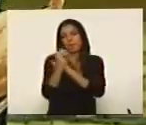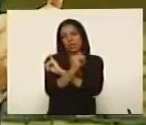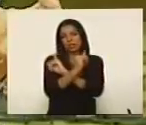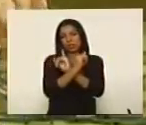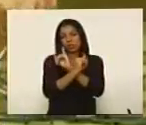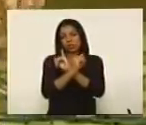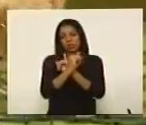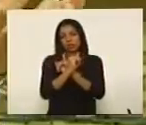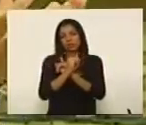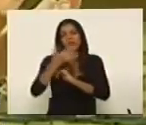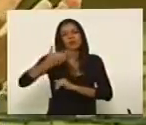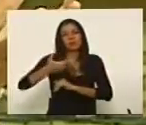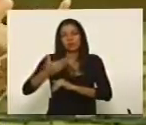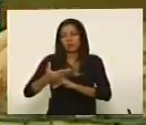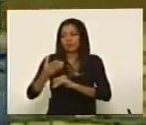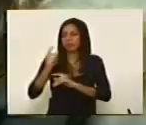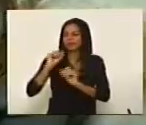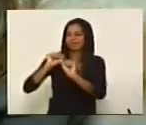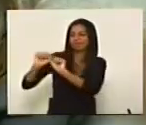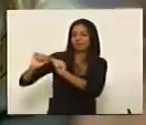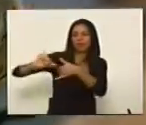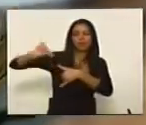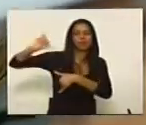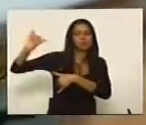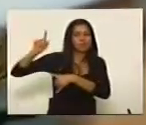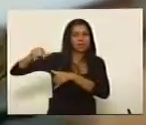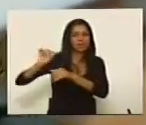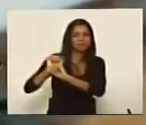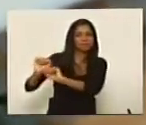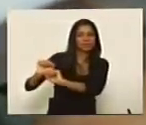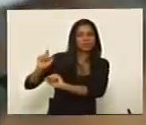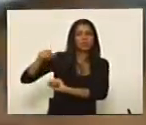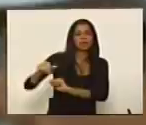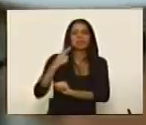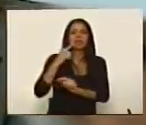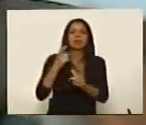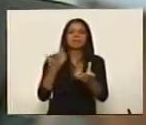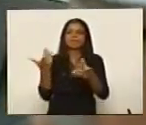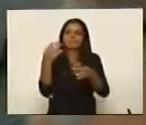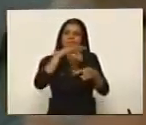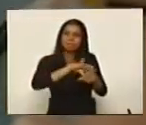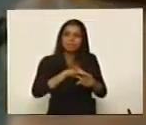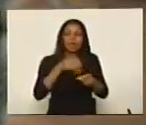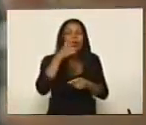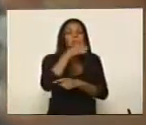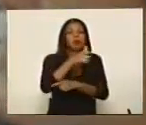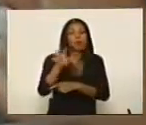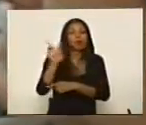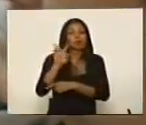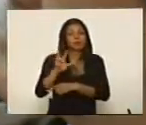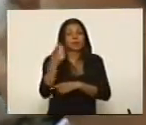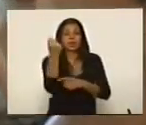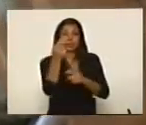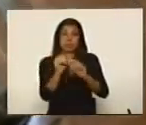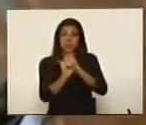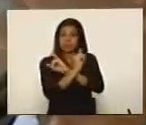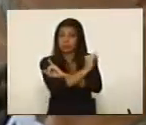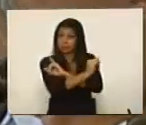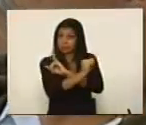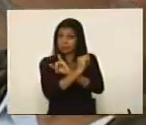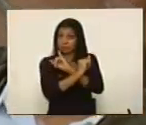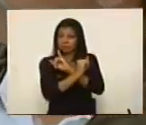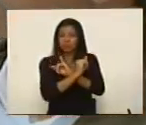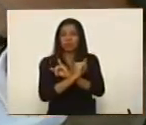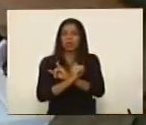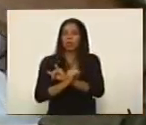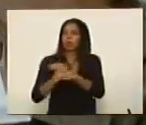de refugio para protegerse de la hiperinflación, el Petro también es un activo de inversión para nuestro pueblo. Porque en las criptomonedas, que no tienen que ver con